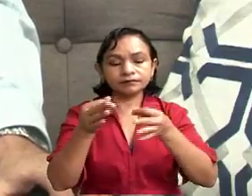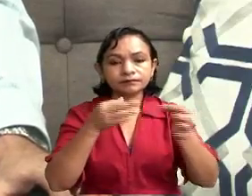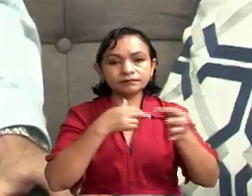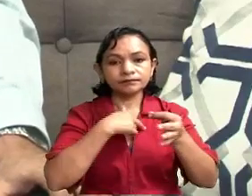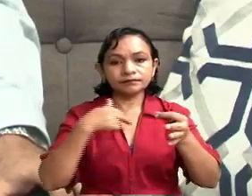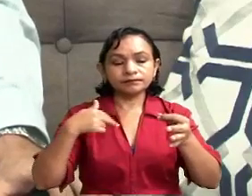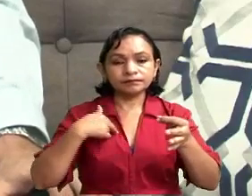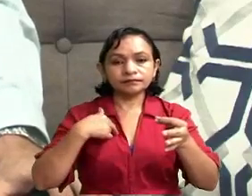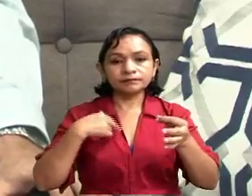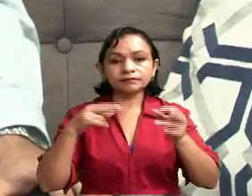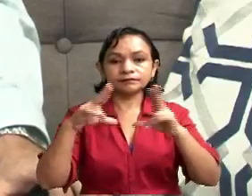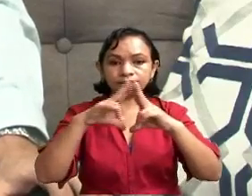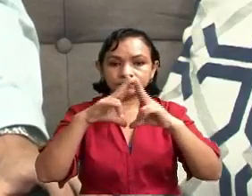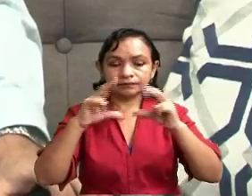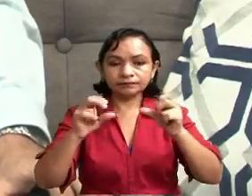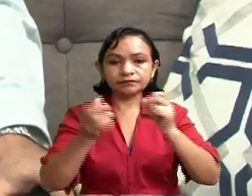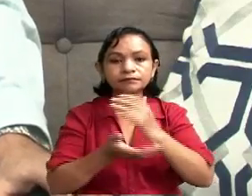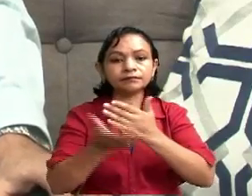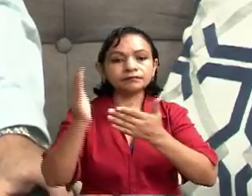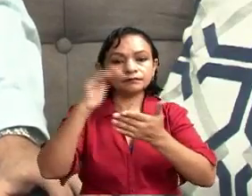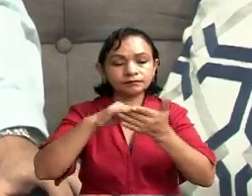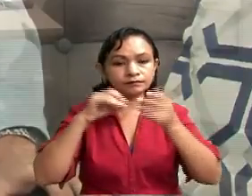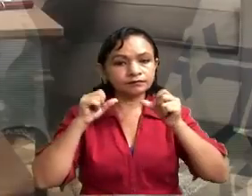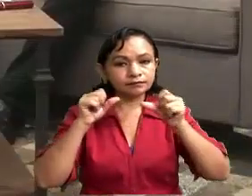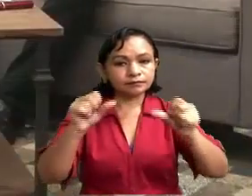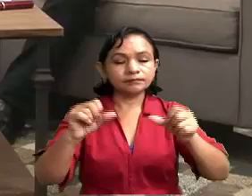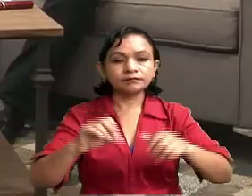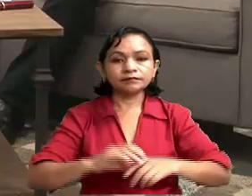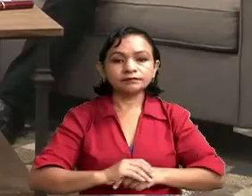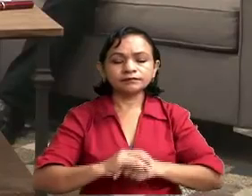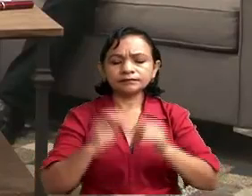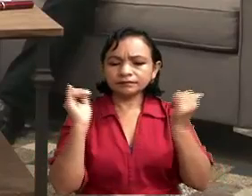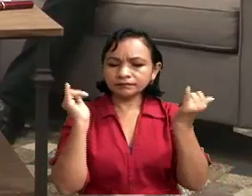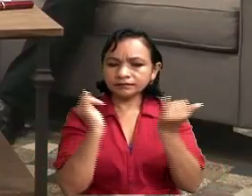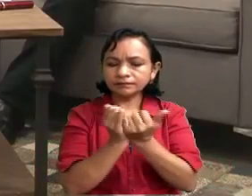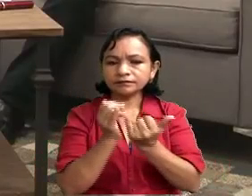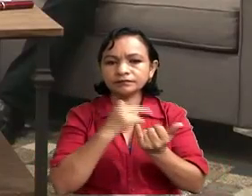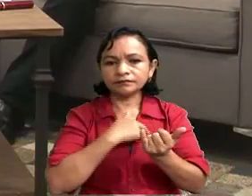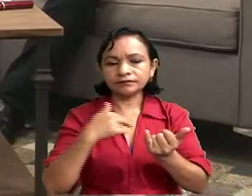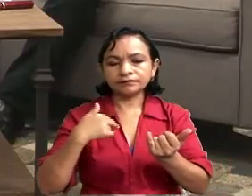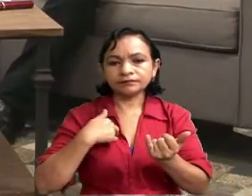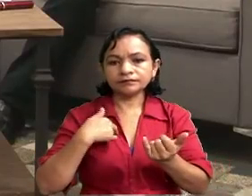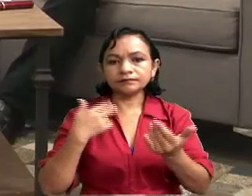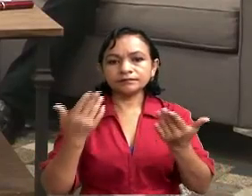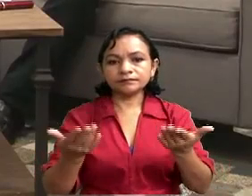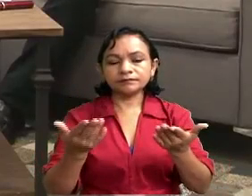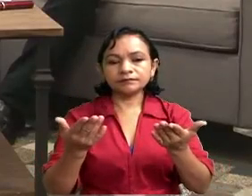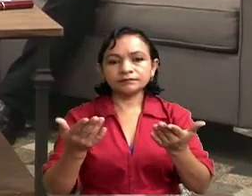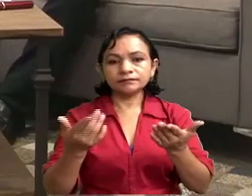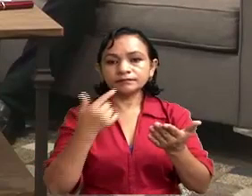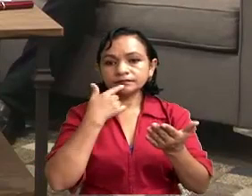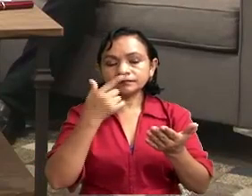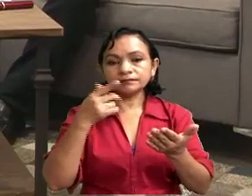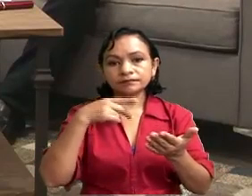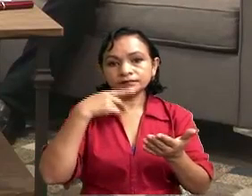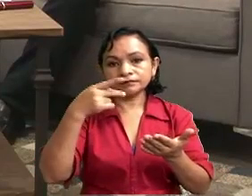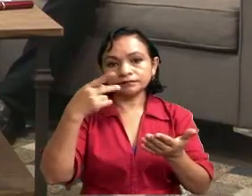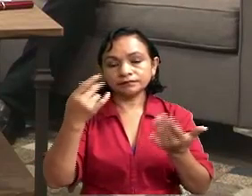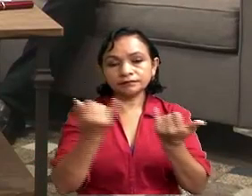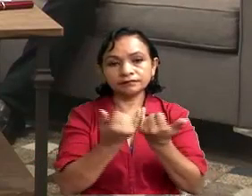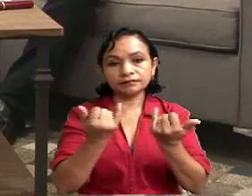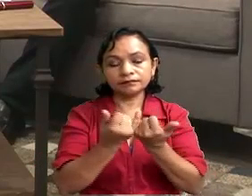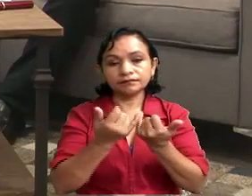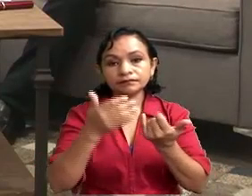lograr que nuestro país vuelva a salir adelante. Y así será, y ahí están los datos que refrendan esa palabra y ese compromiso del